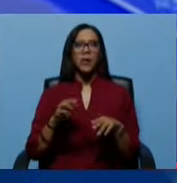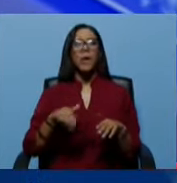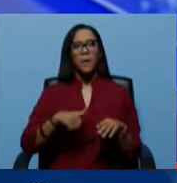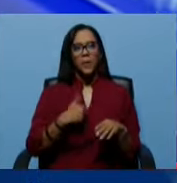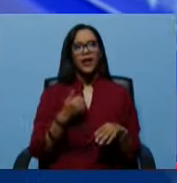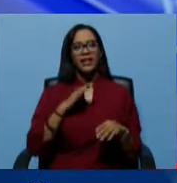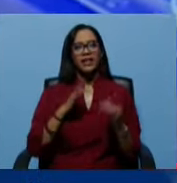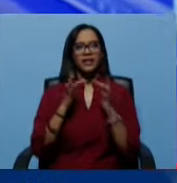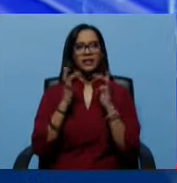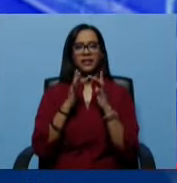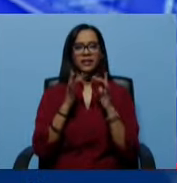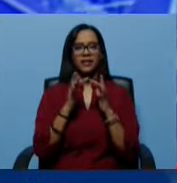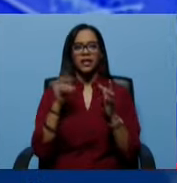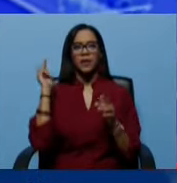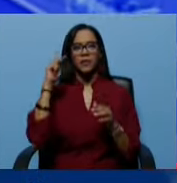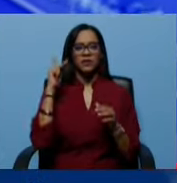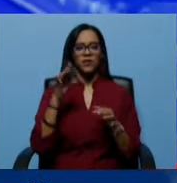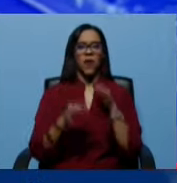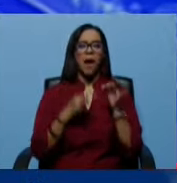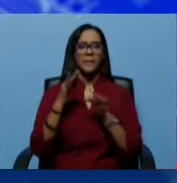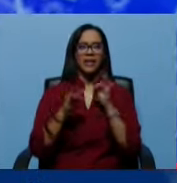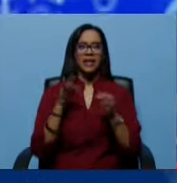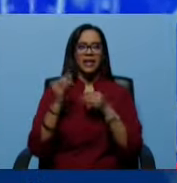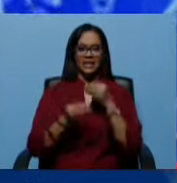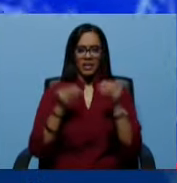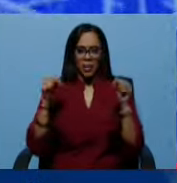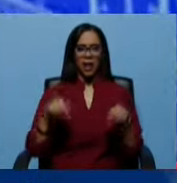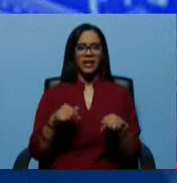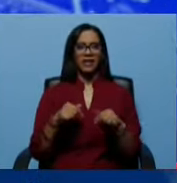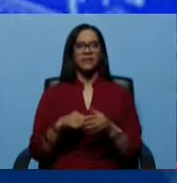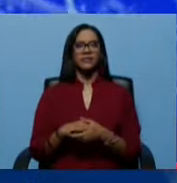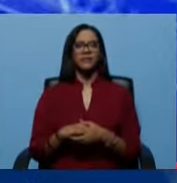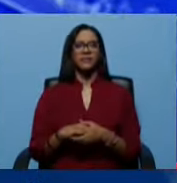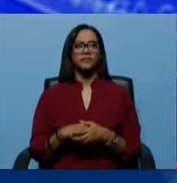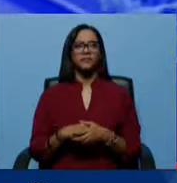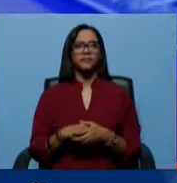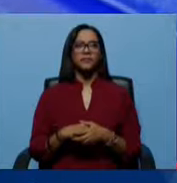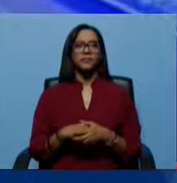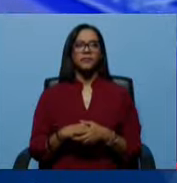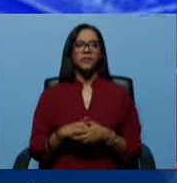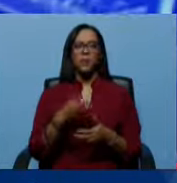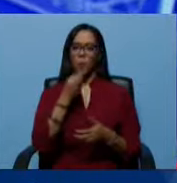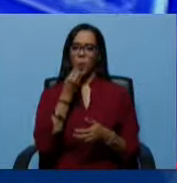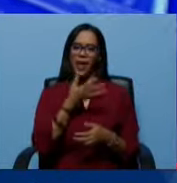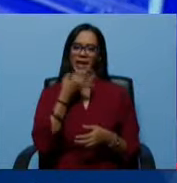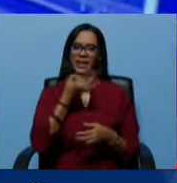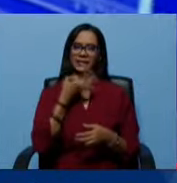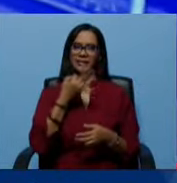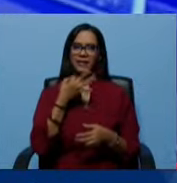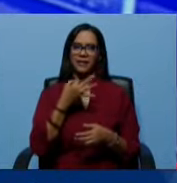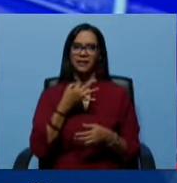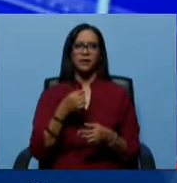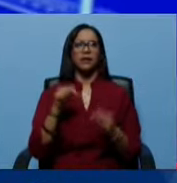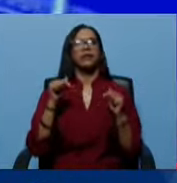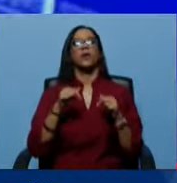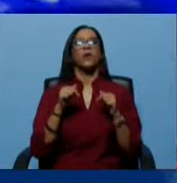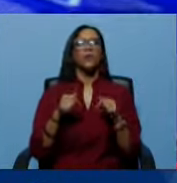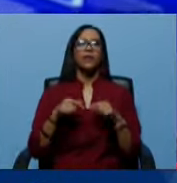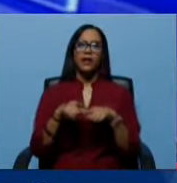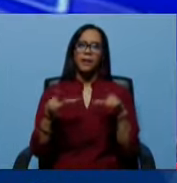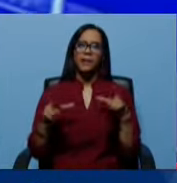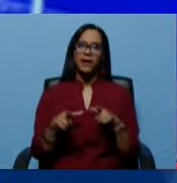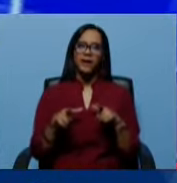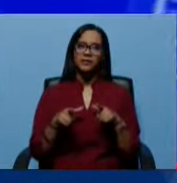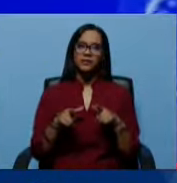estar interactuando y que la profesora nos explique qué hacemos acá con astronomía. Buenas tardes. Este es un espacio dedicado a